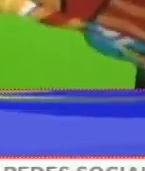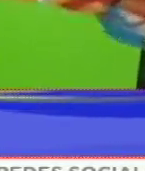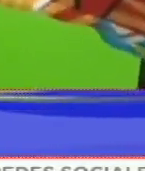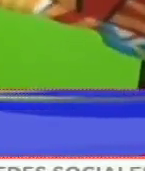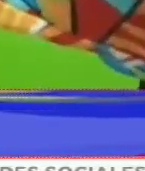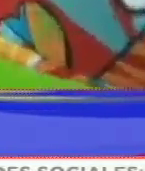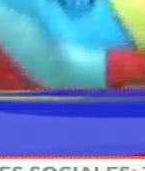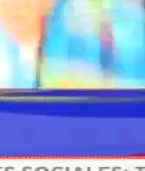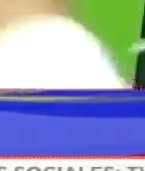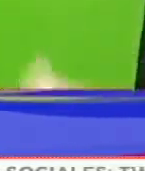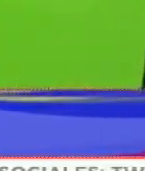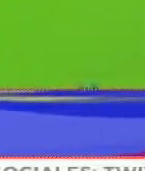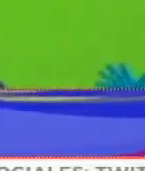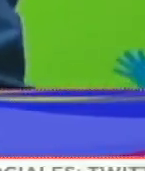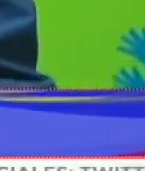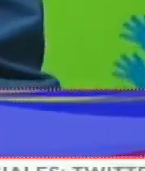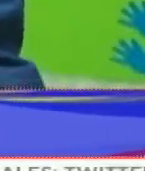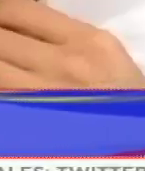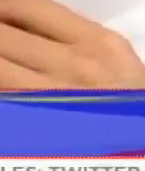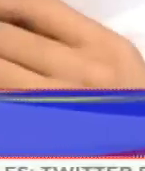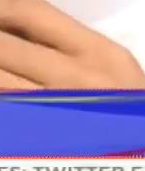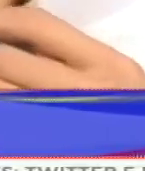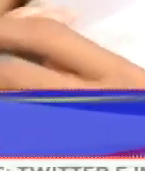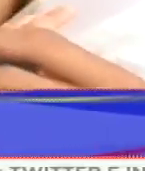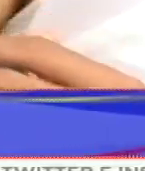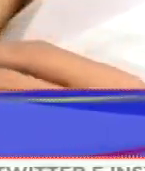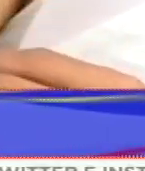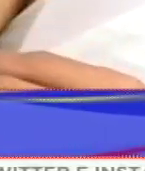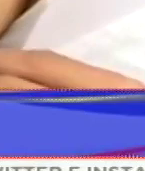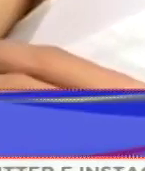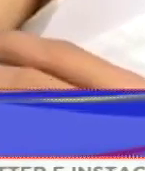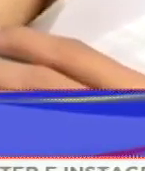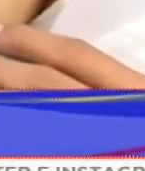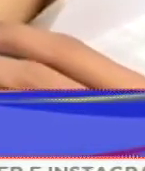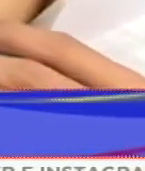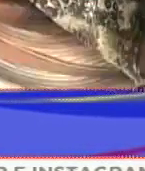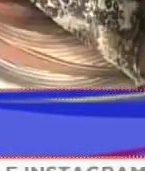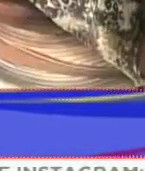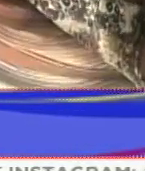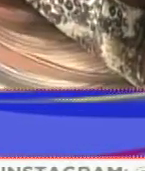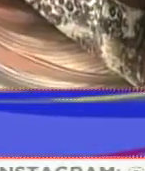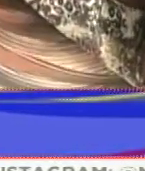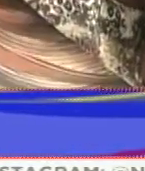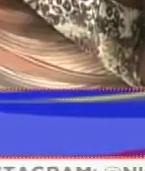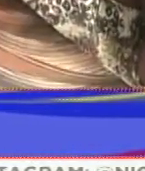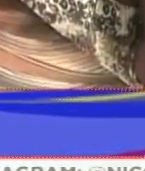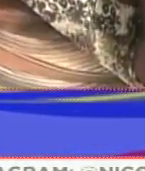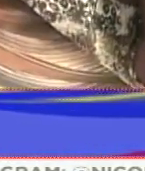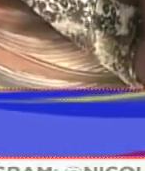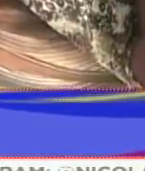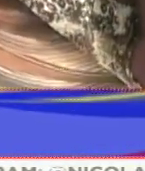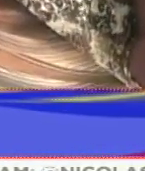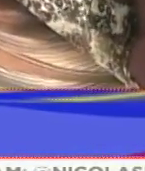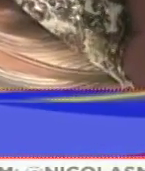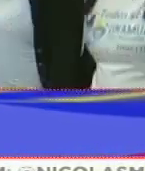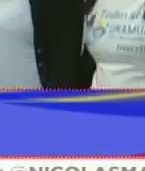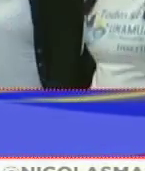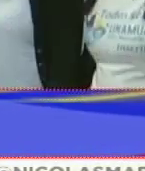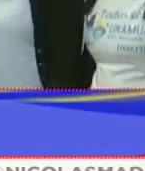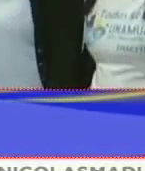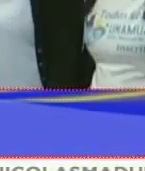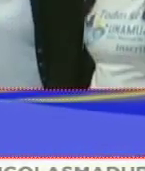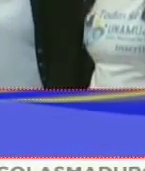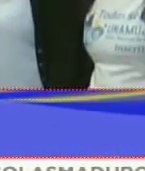en la maternidad. Tenemos servicios de alta tecnología, en donde nuestras pacientes gozan de ecosonografía de manera